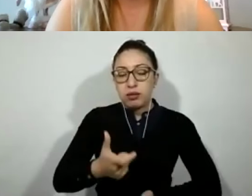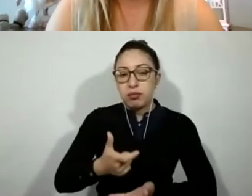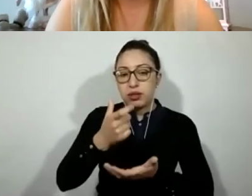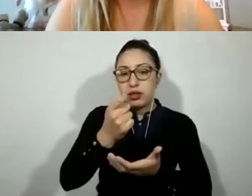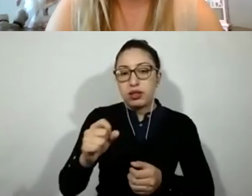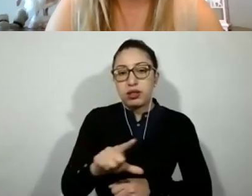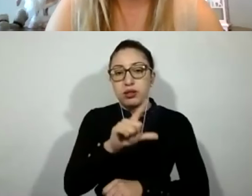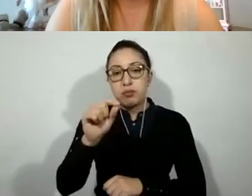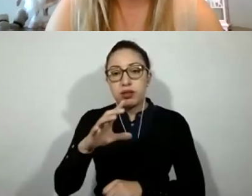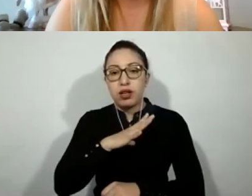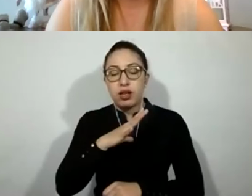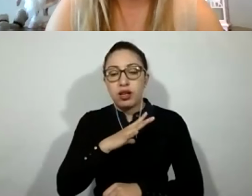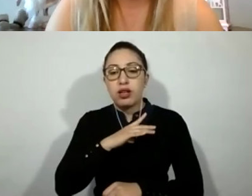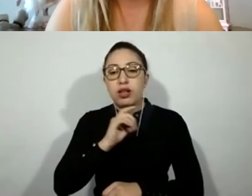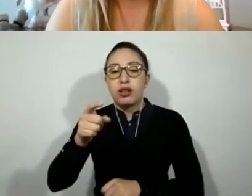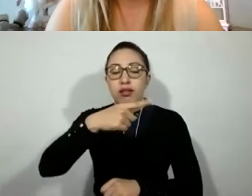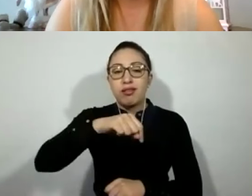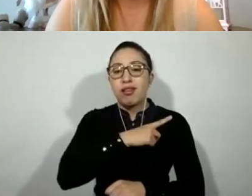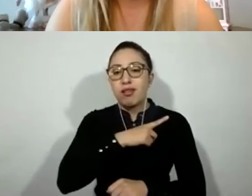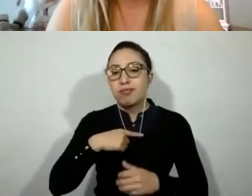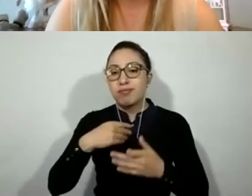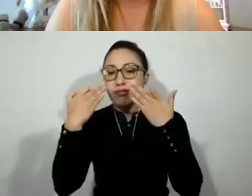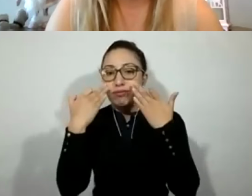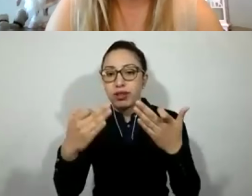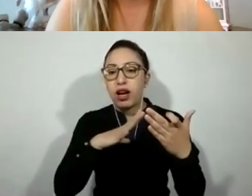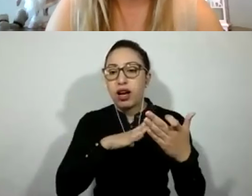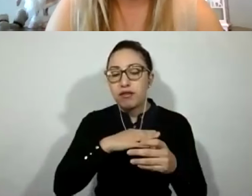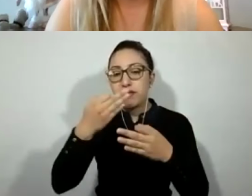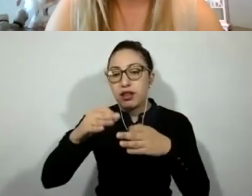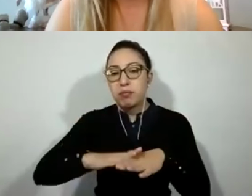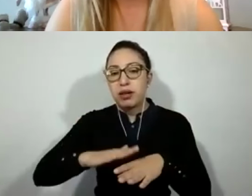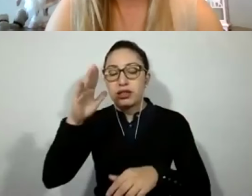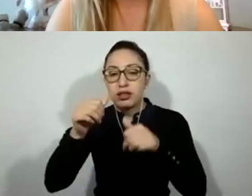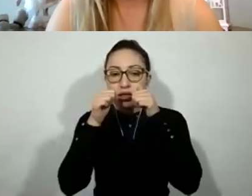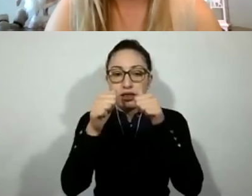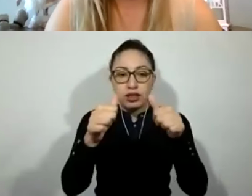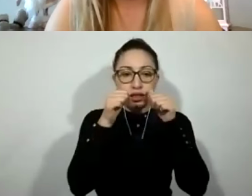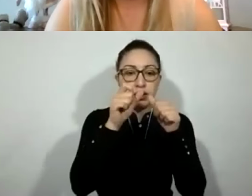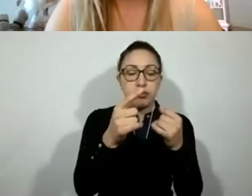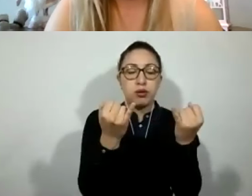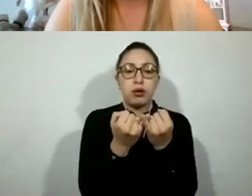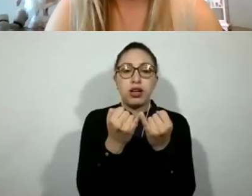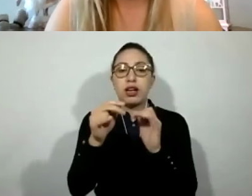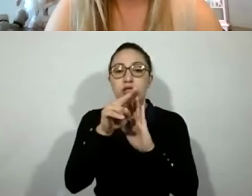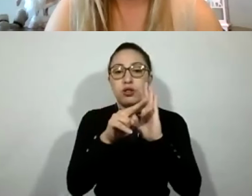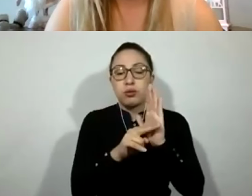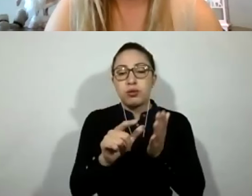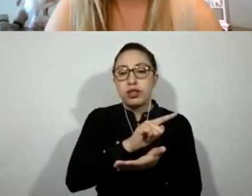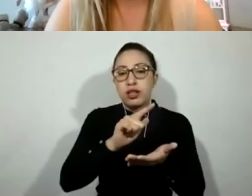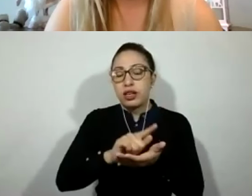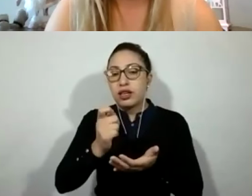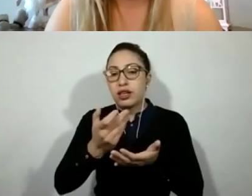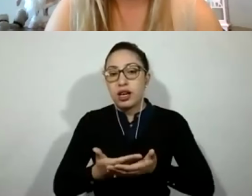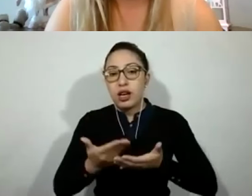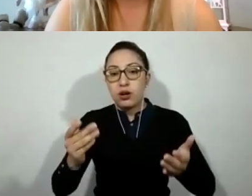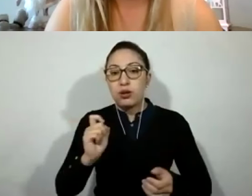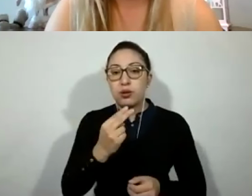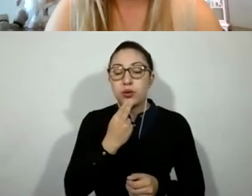algunos aspectos susceptibles de mejora, también lo es que los esquemas normativos y avances de la era digital con que se